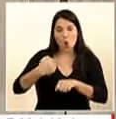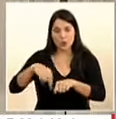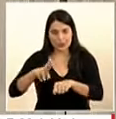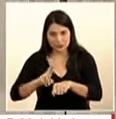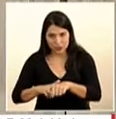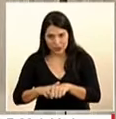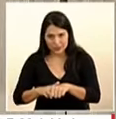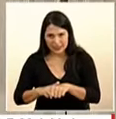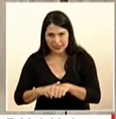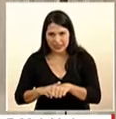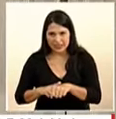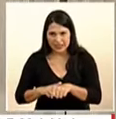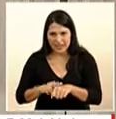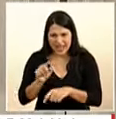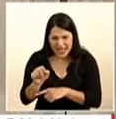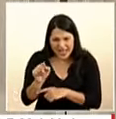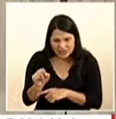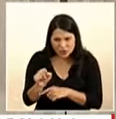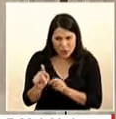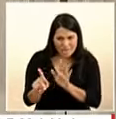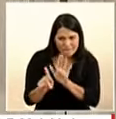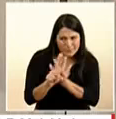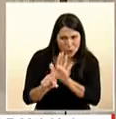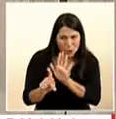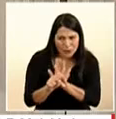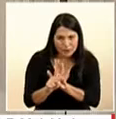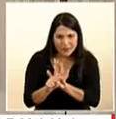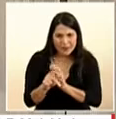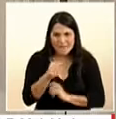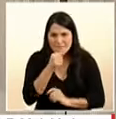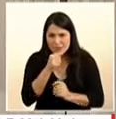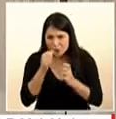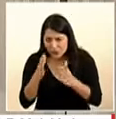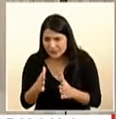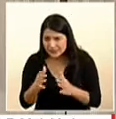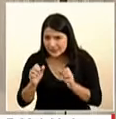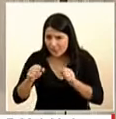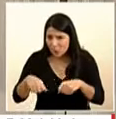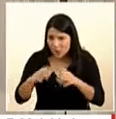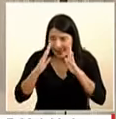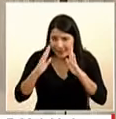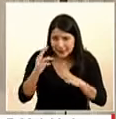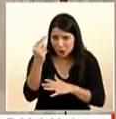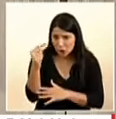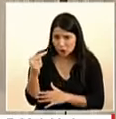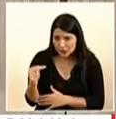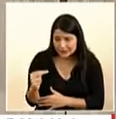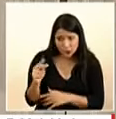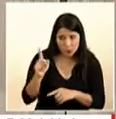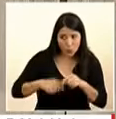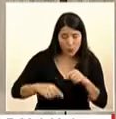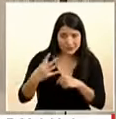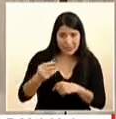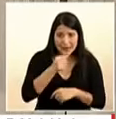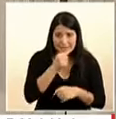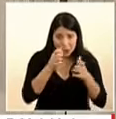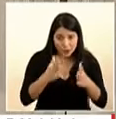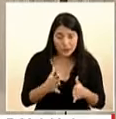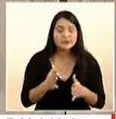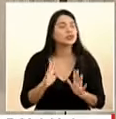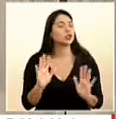los incluye a ellos y en su labor de cubrir las noticias que se están dando los medios de comunicación tanto en su